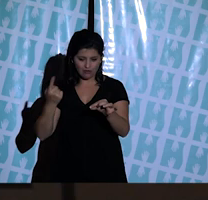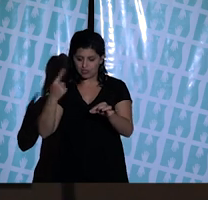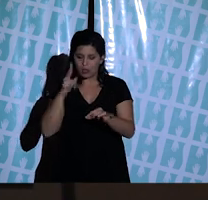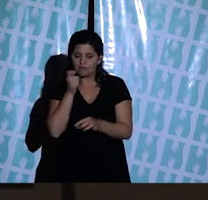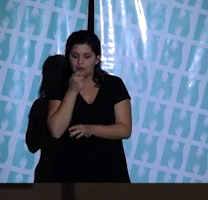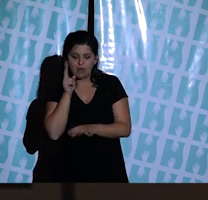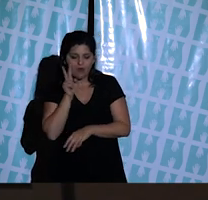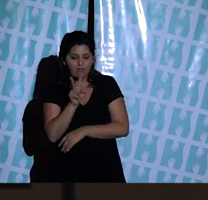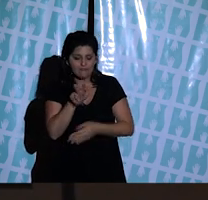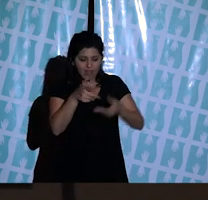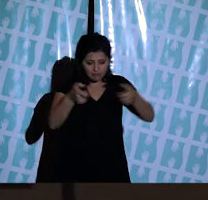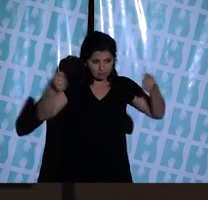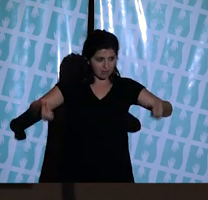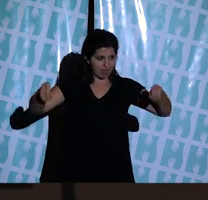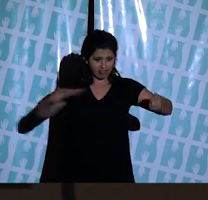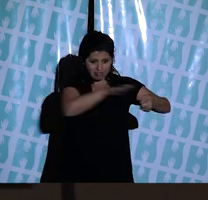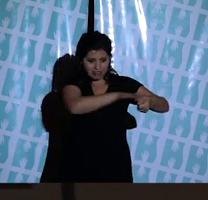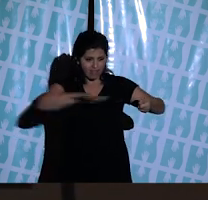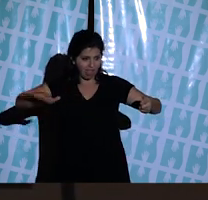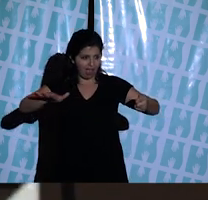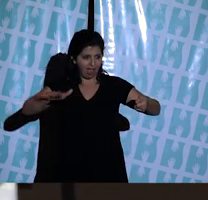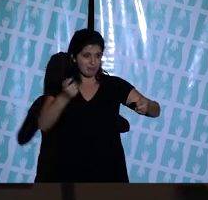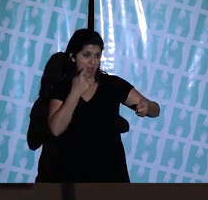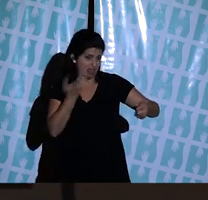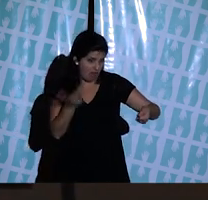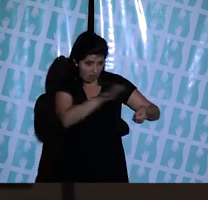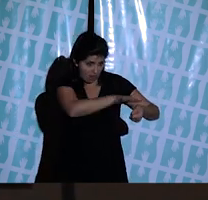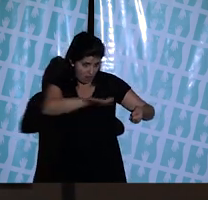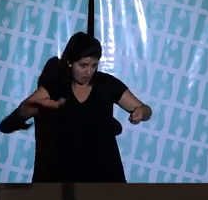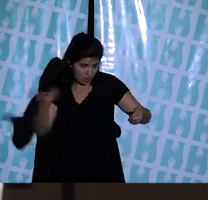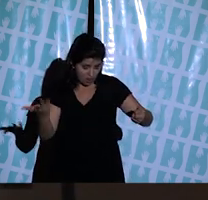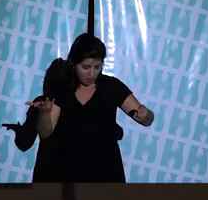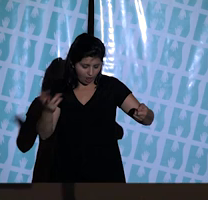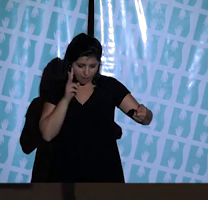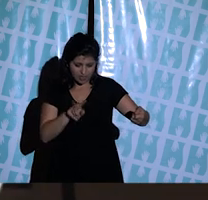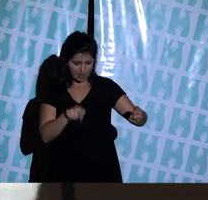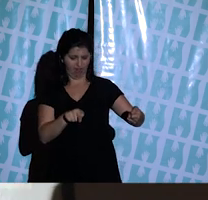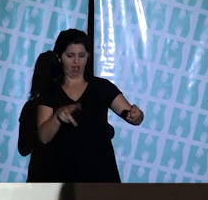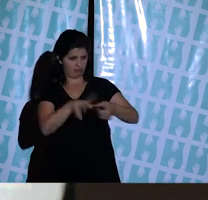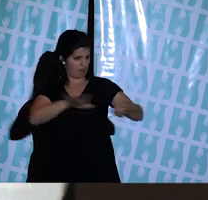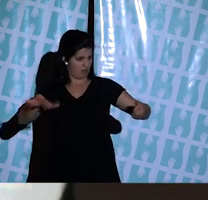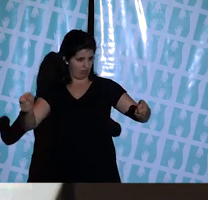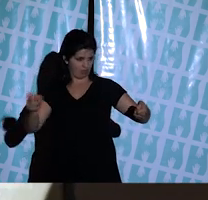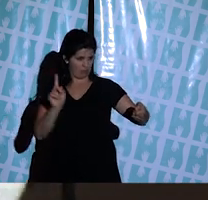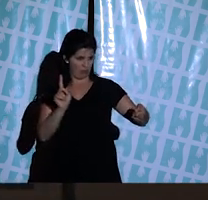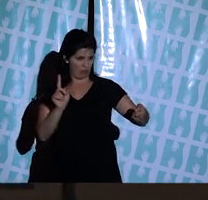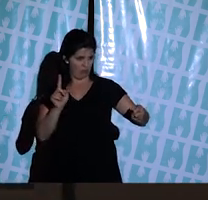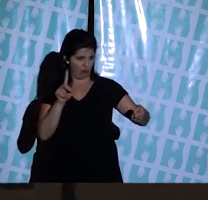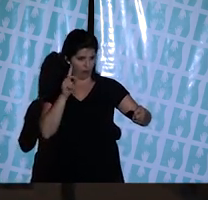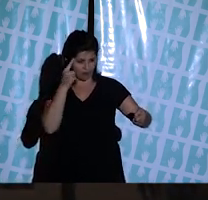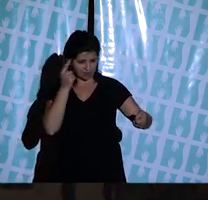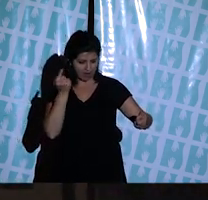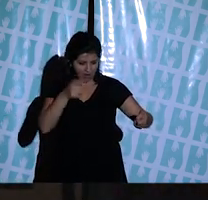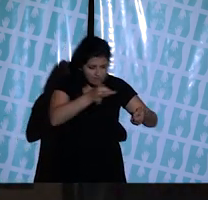bandeja de plata, una bandeja de metal, y también piensa en eso. Bueno,